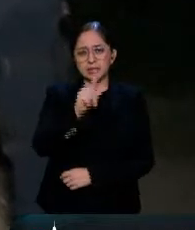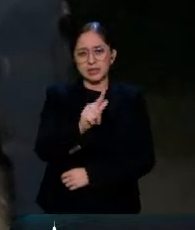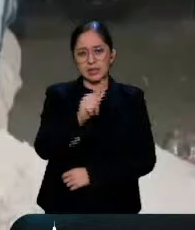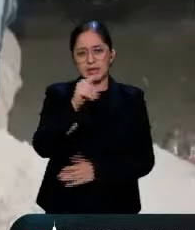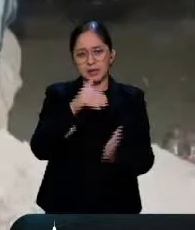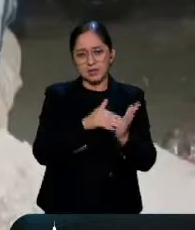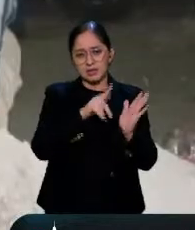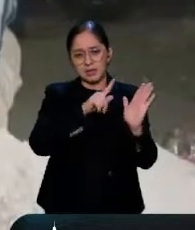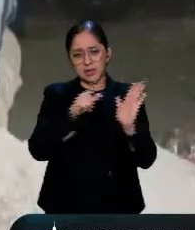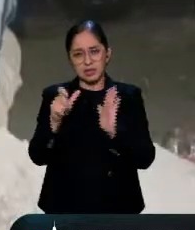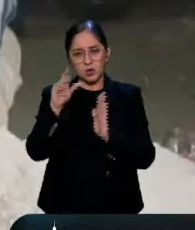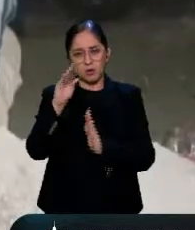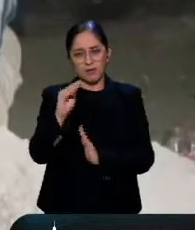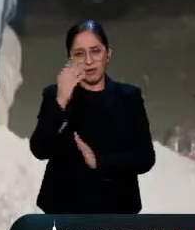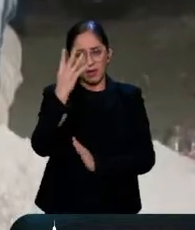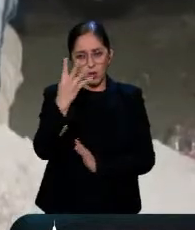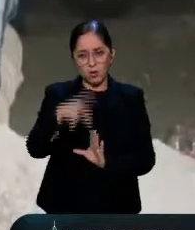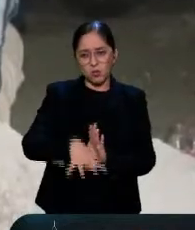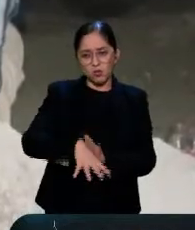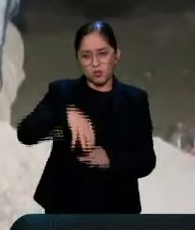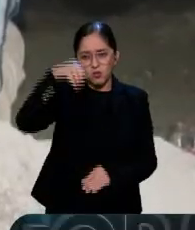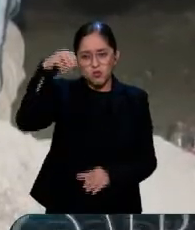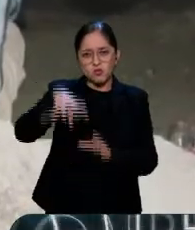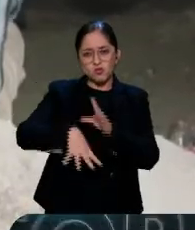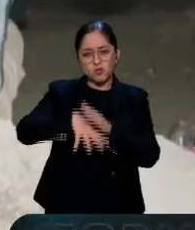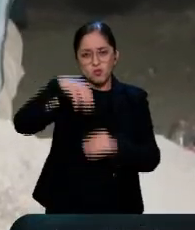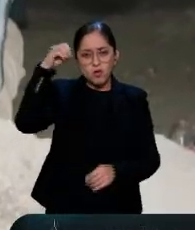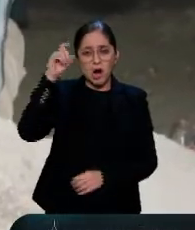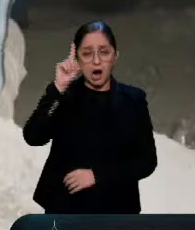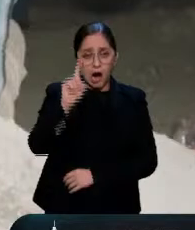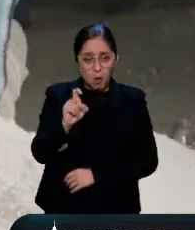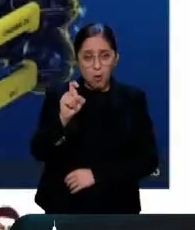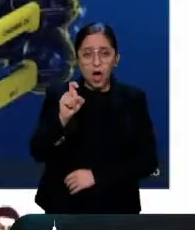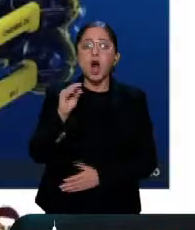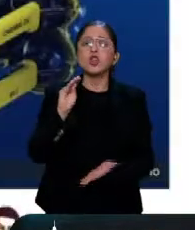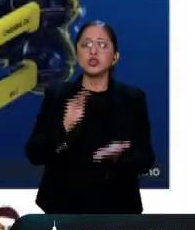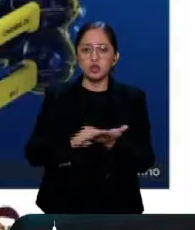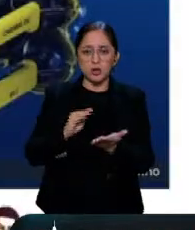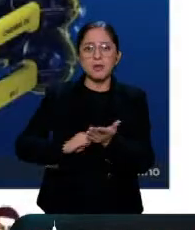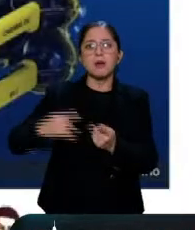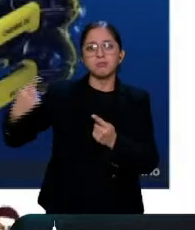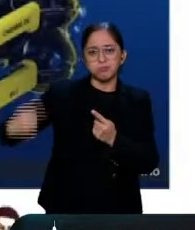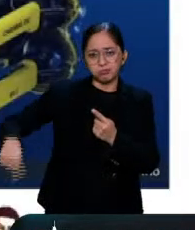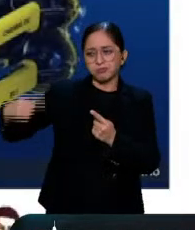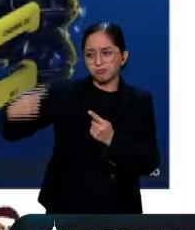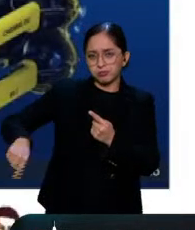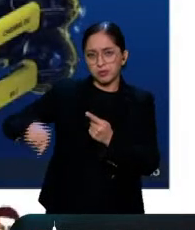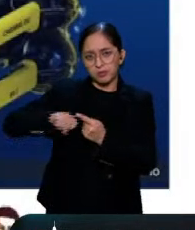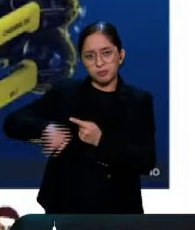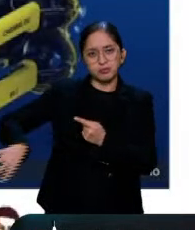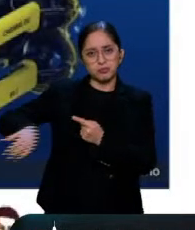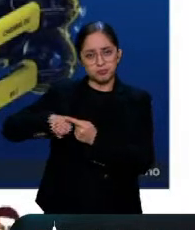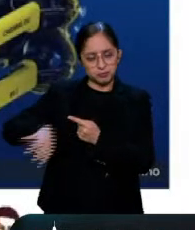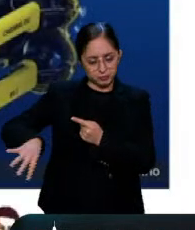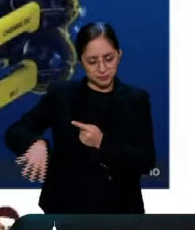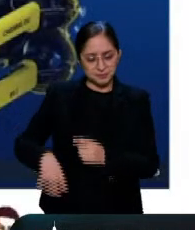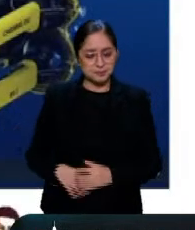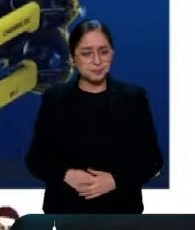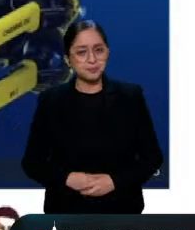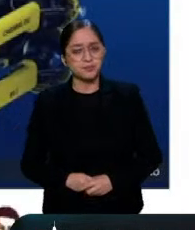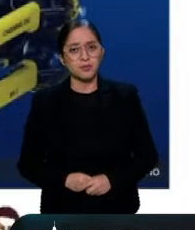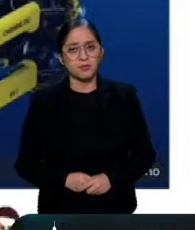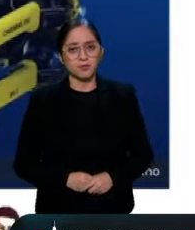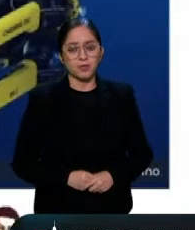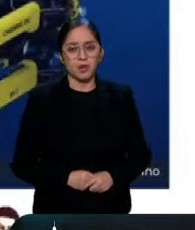.794 metros cúbicos de agua, la cual se sigue drenando. El día de hoy, señor presidente, se estará